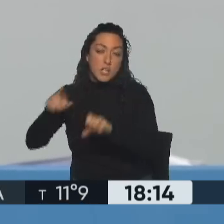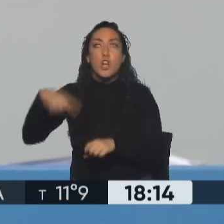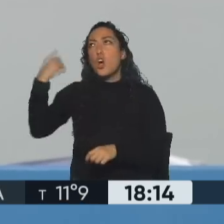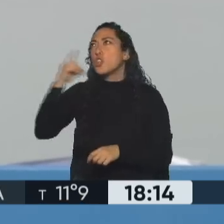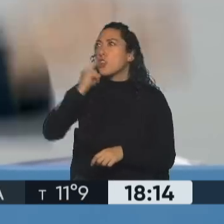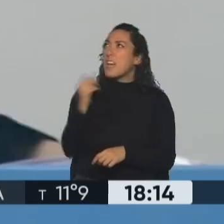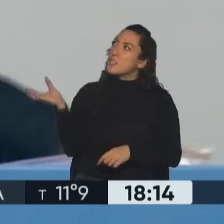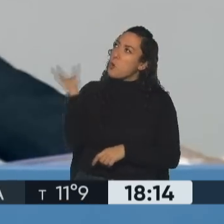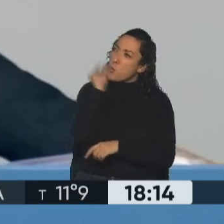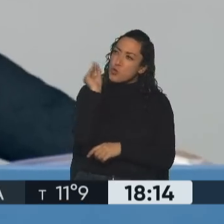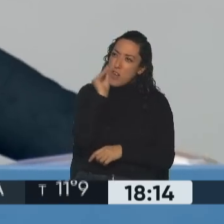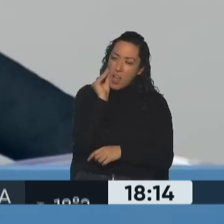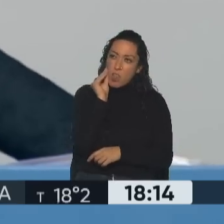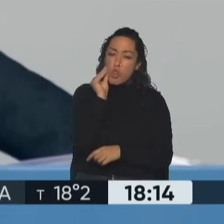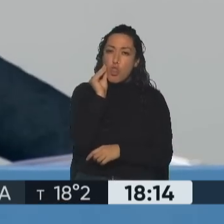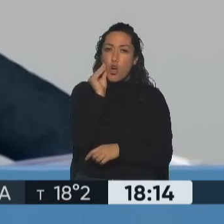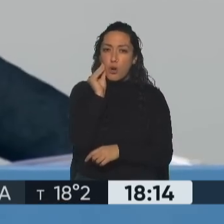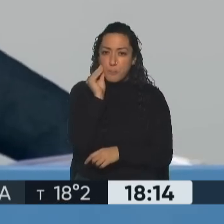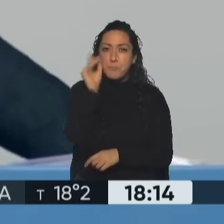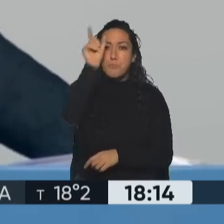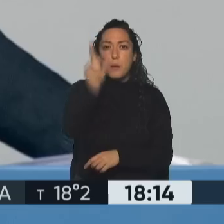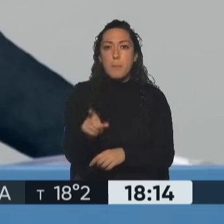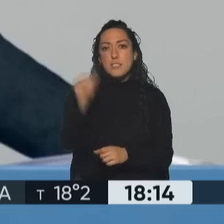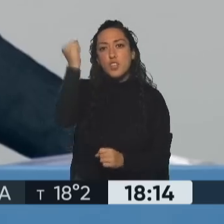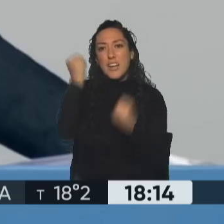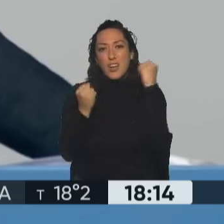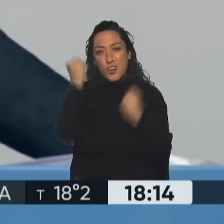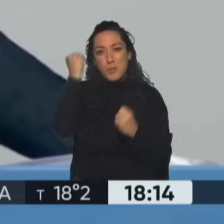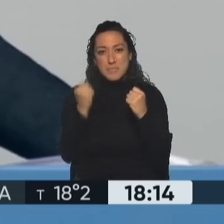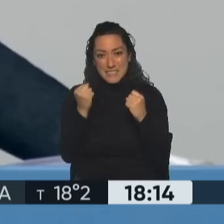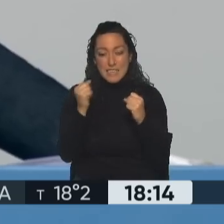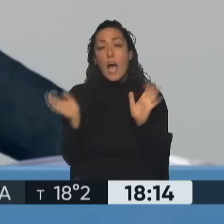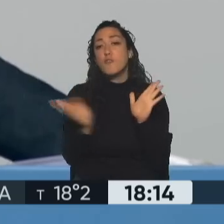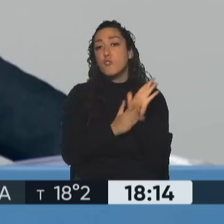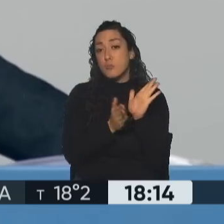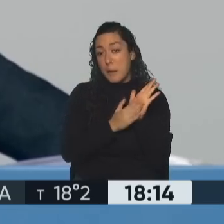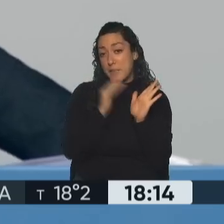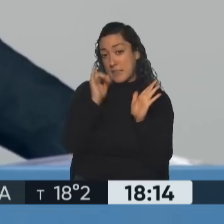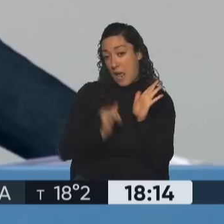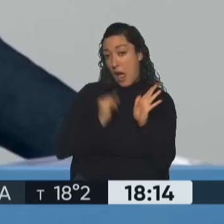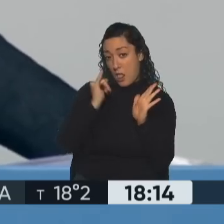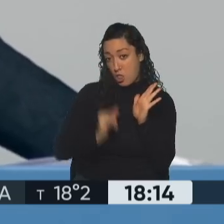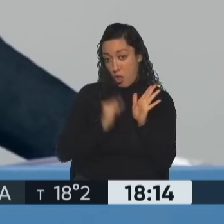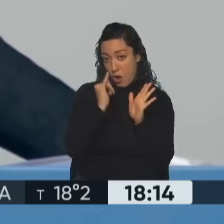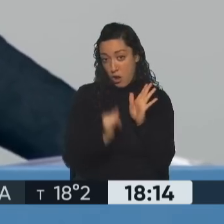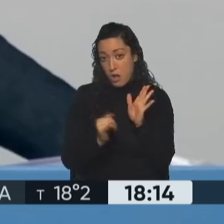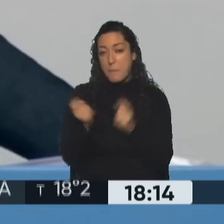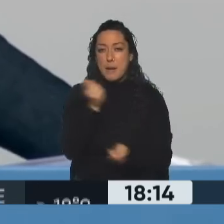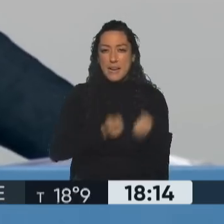día escuchaba a un economista fundamentar todas las